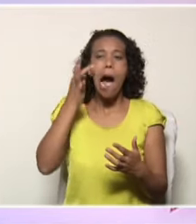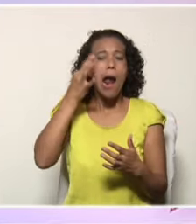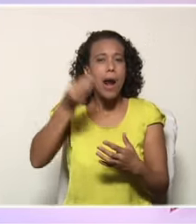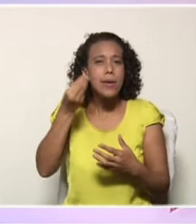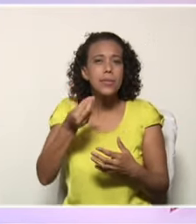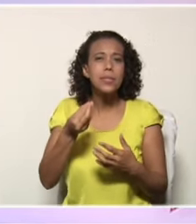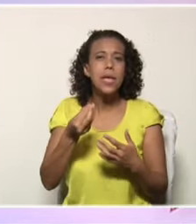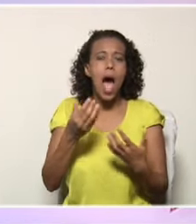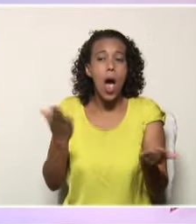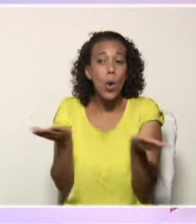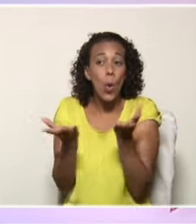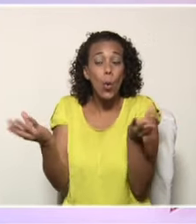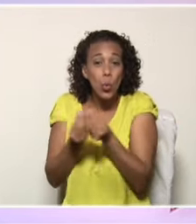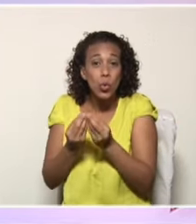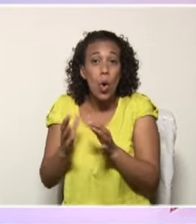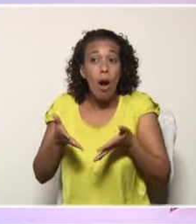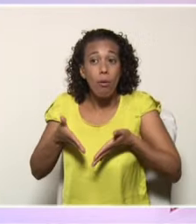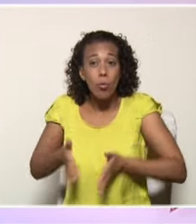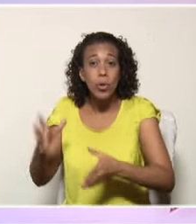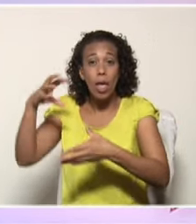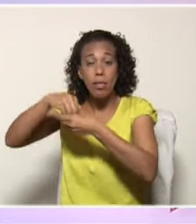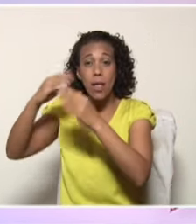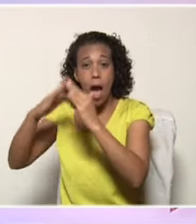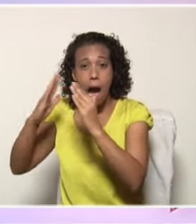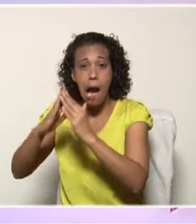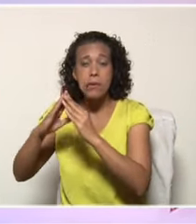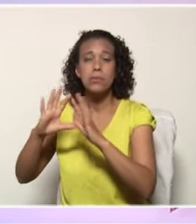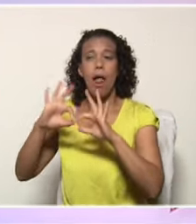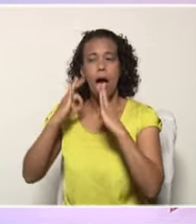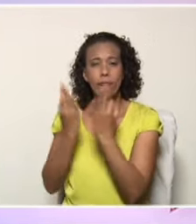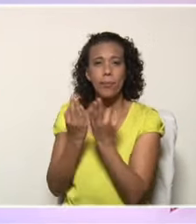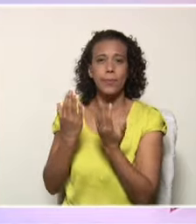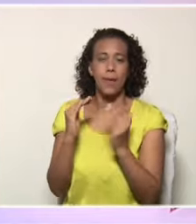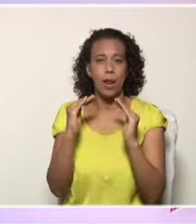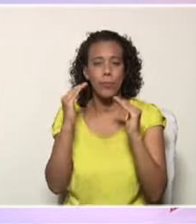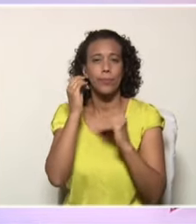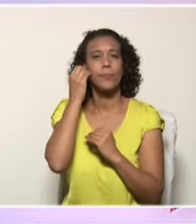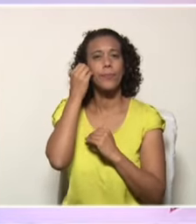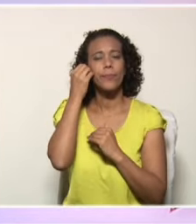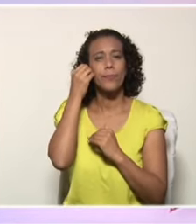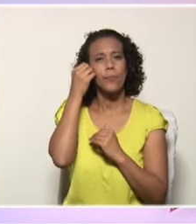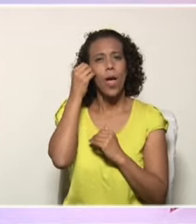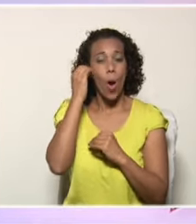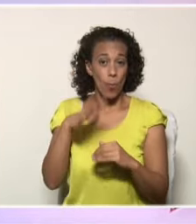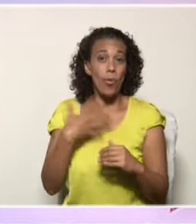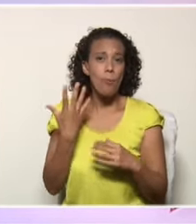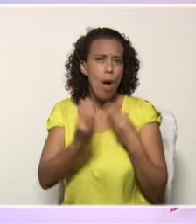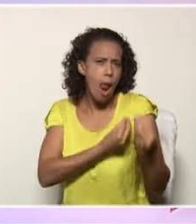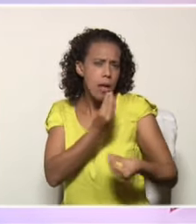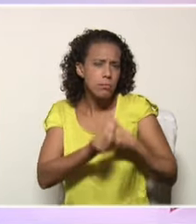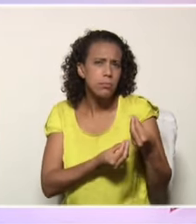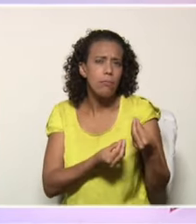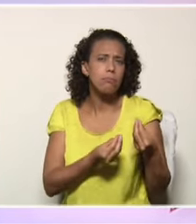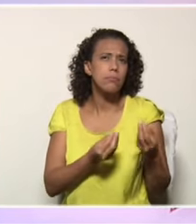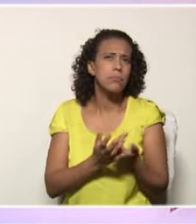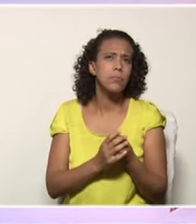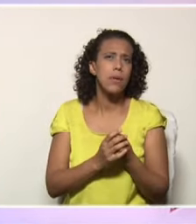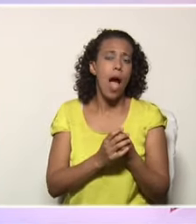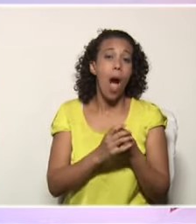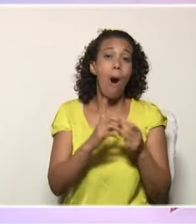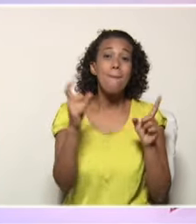realizar con el estudiante que se encuentra integrado en dicho nivel. Fíjense, podemos realizar lo que es